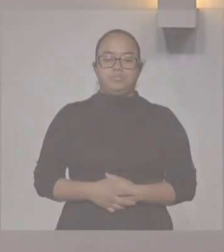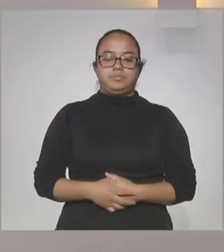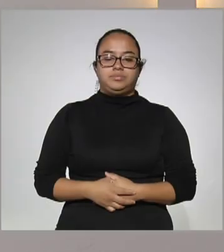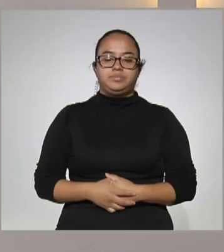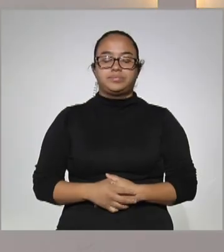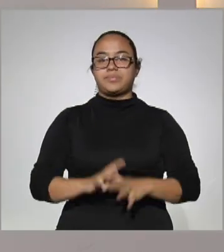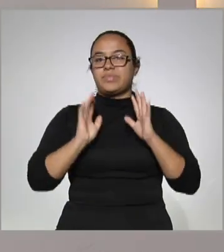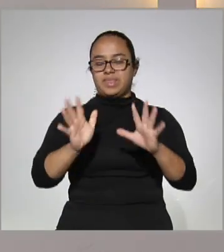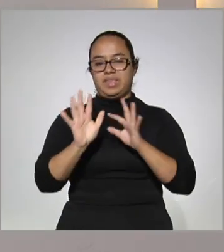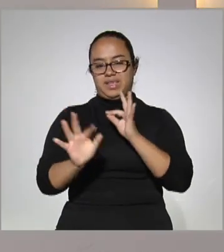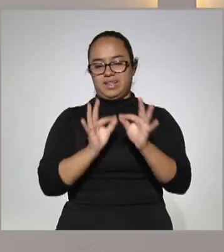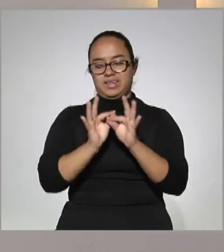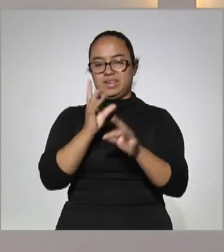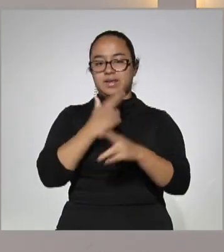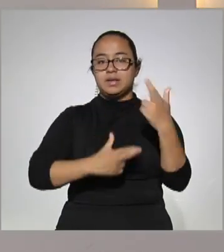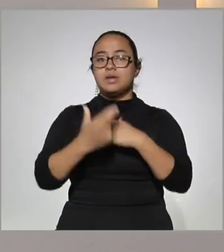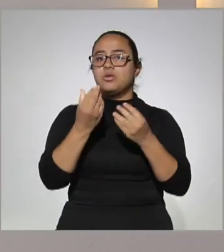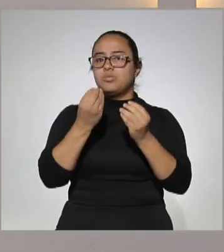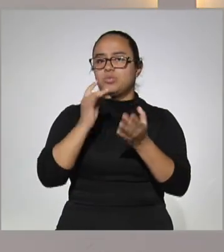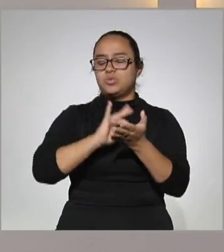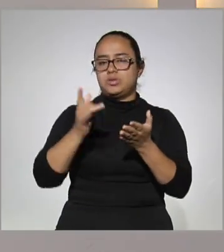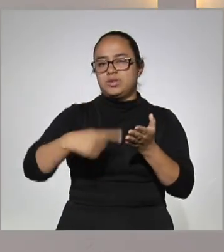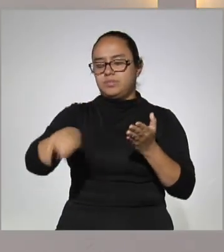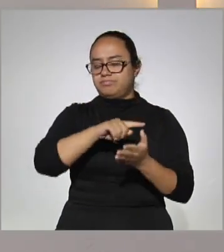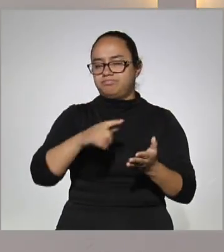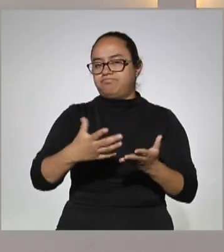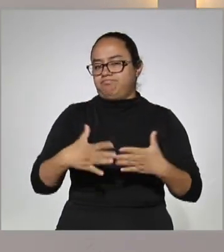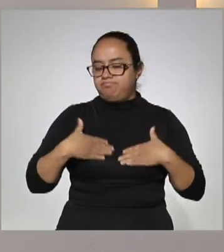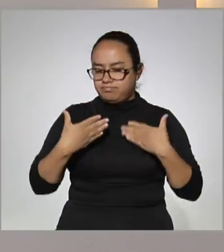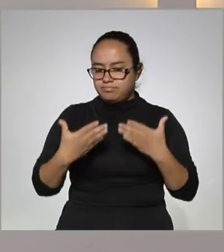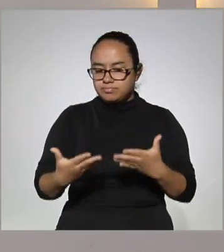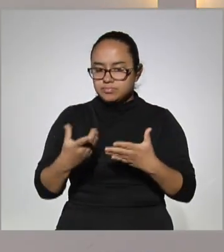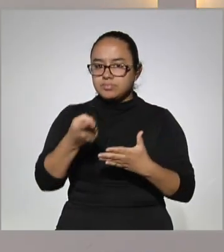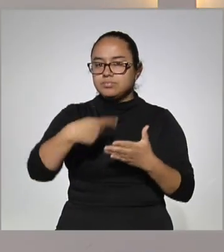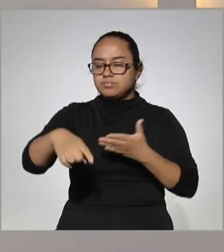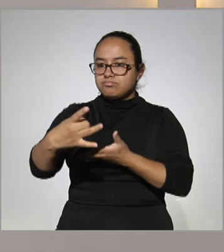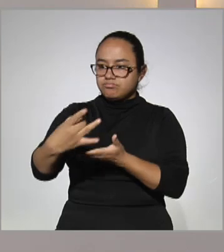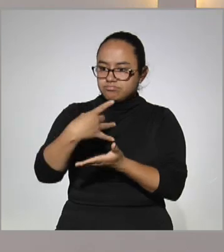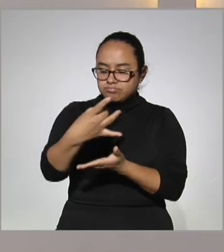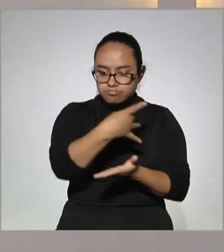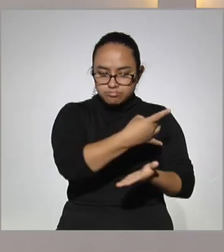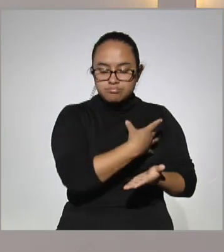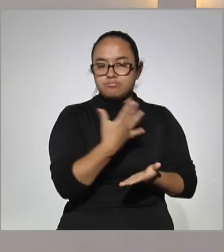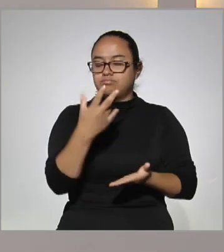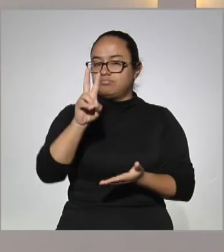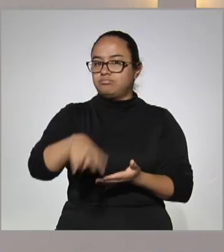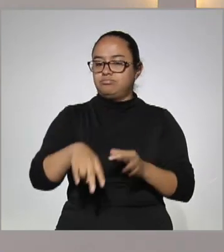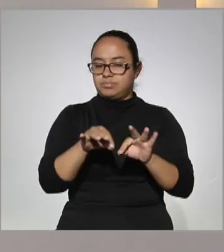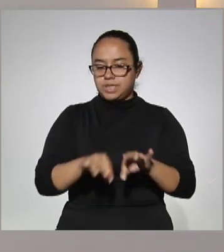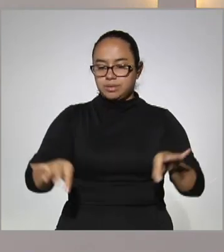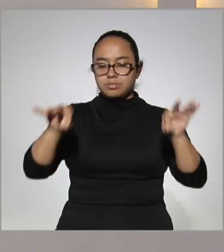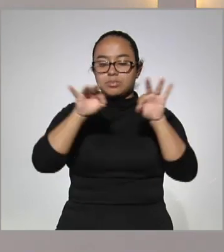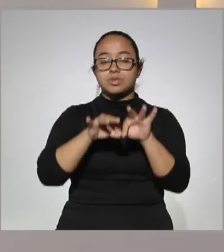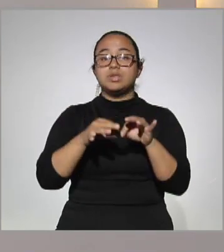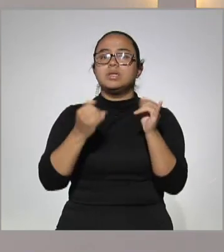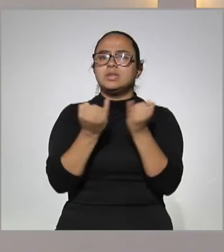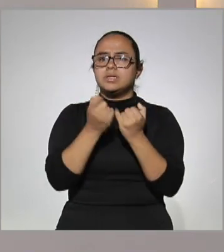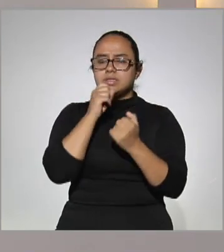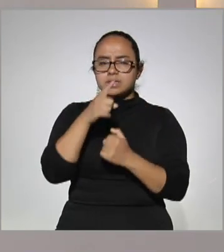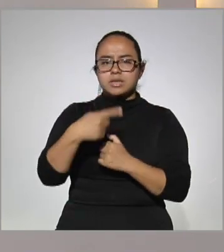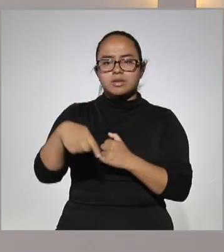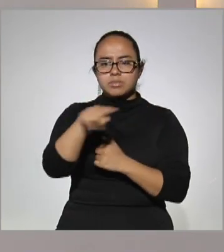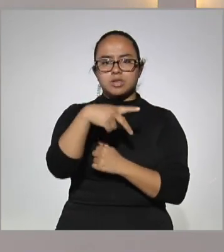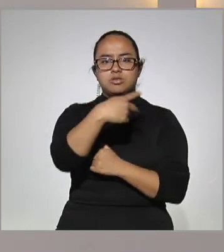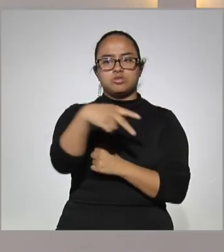Y estamos de regreso. Muchísimas gracias por la confianza, pues de enviarnos cosas tan importantes y sobre todo por compartir